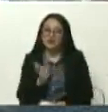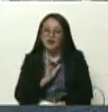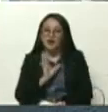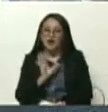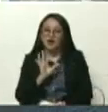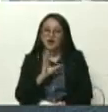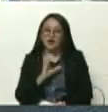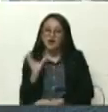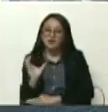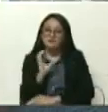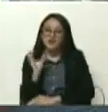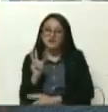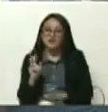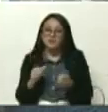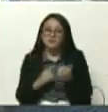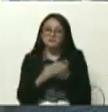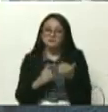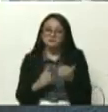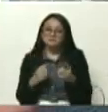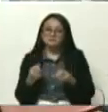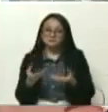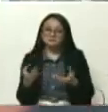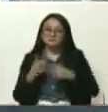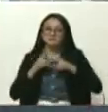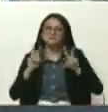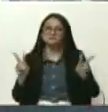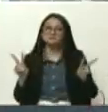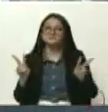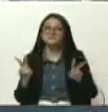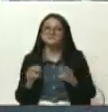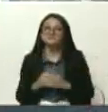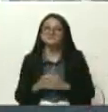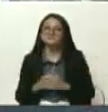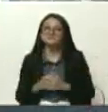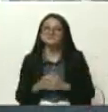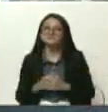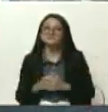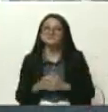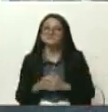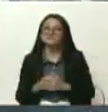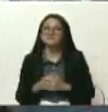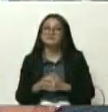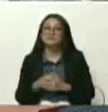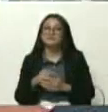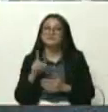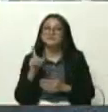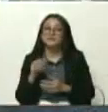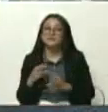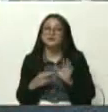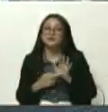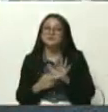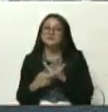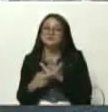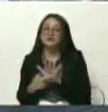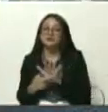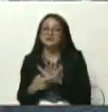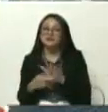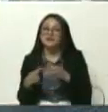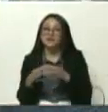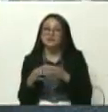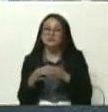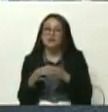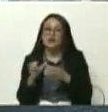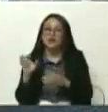nuevo proceso, en este reimpulso para garantizar la paz. Por supuesto, rescatar también lo que decía Antonio García, representante del Ejército de